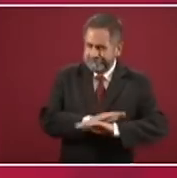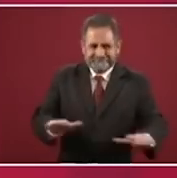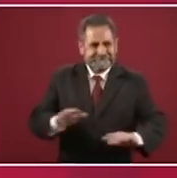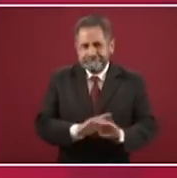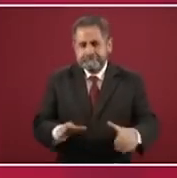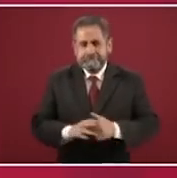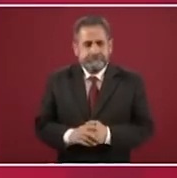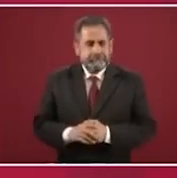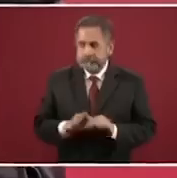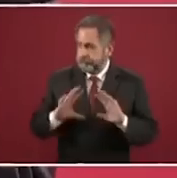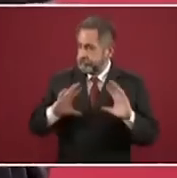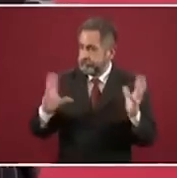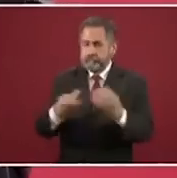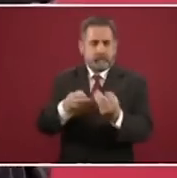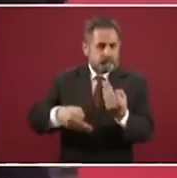todos